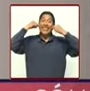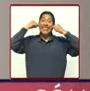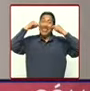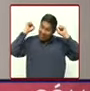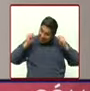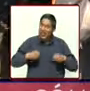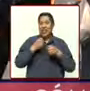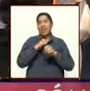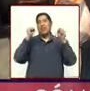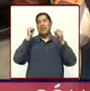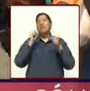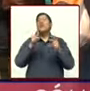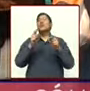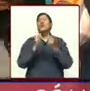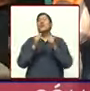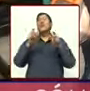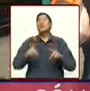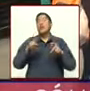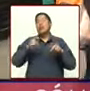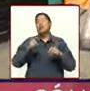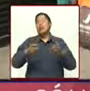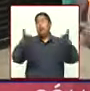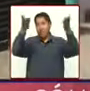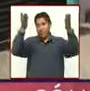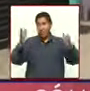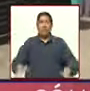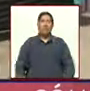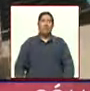una vida. Haz lo tuyo con las personas que lo necesitan.